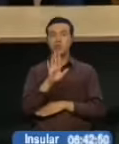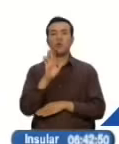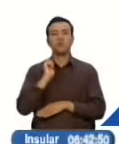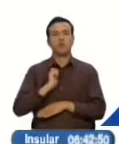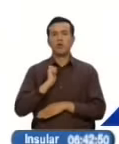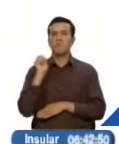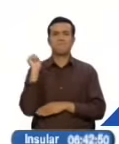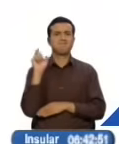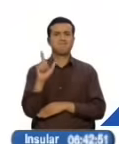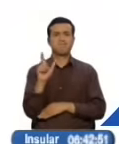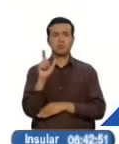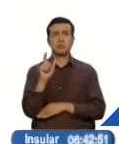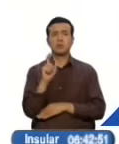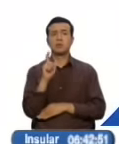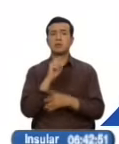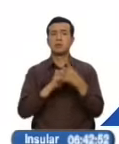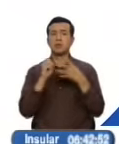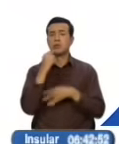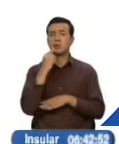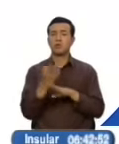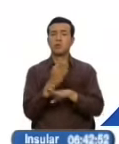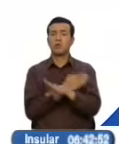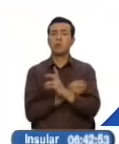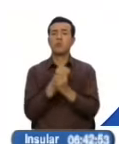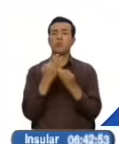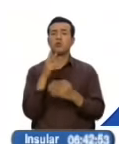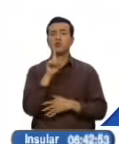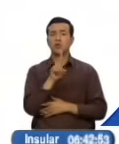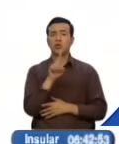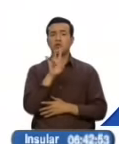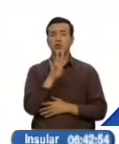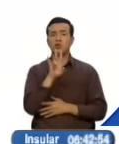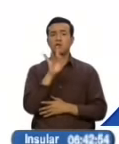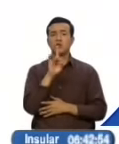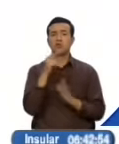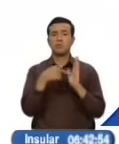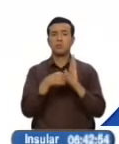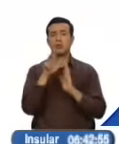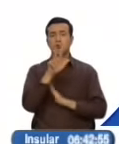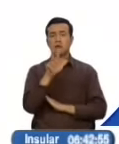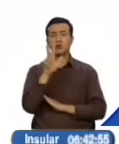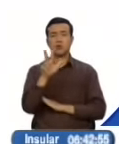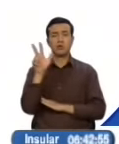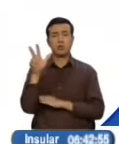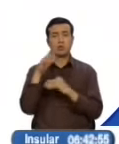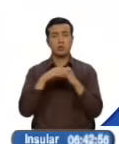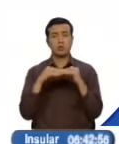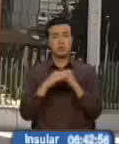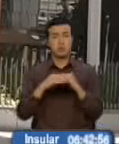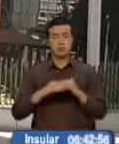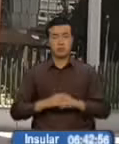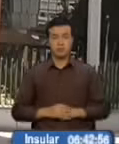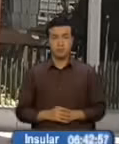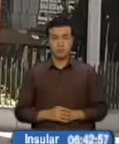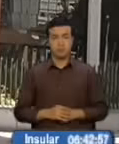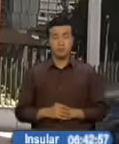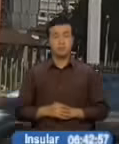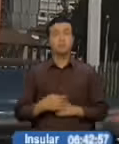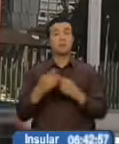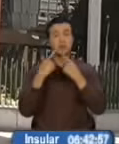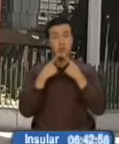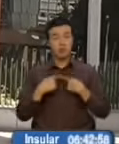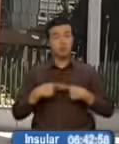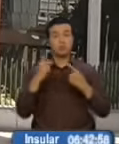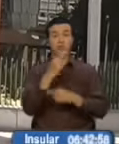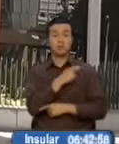Mora. Según la CENESID, el año pasado habría recibido $178,333. Además, se señala